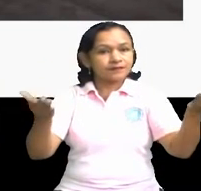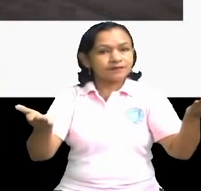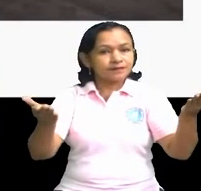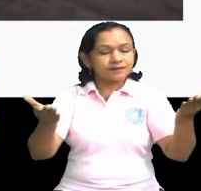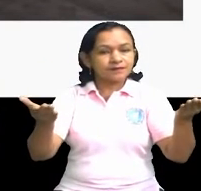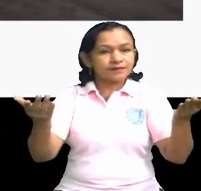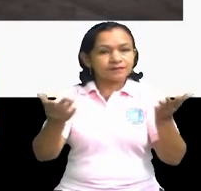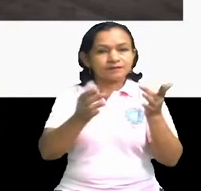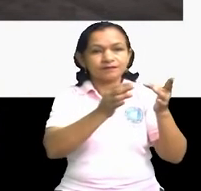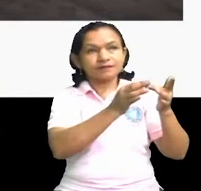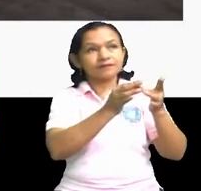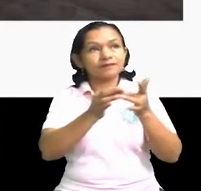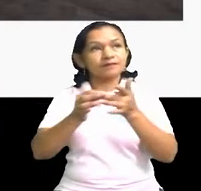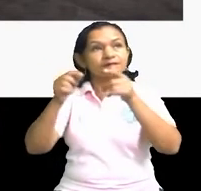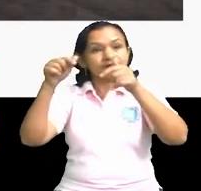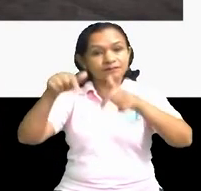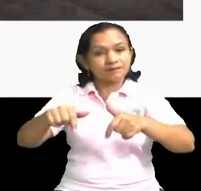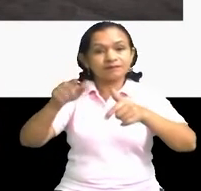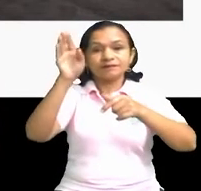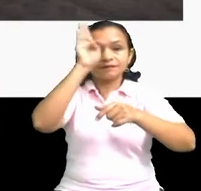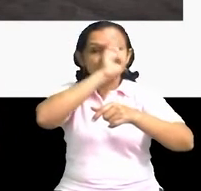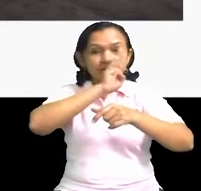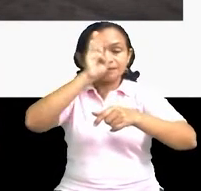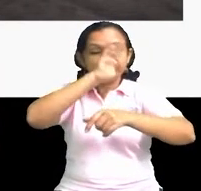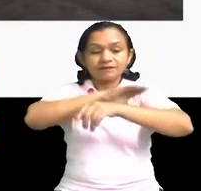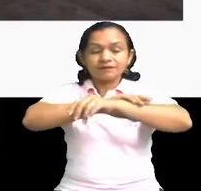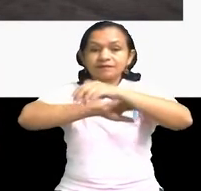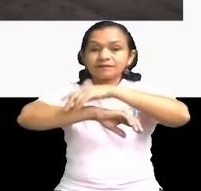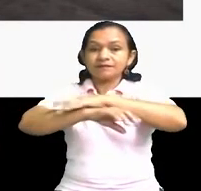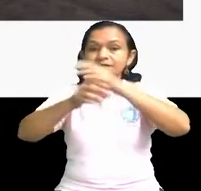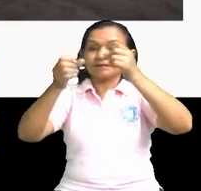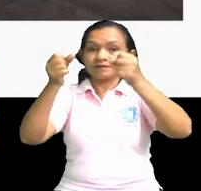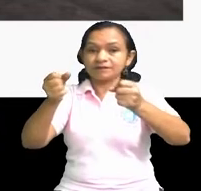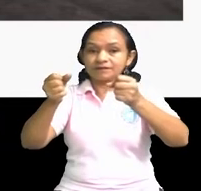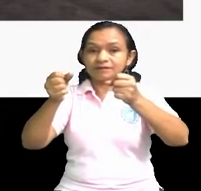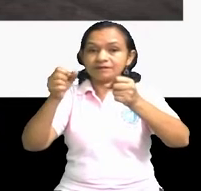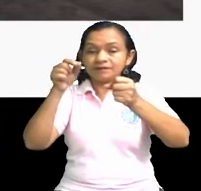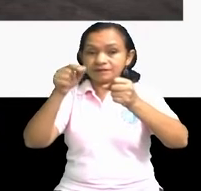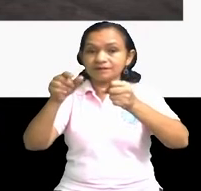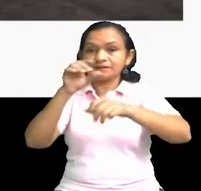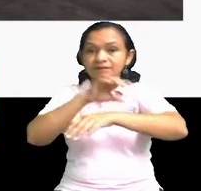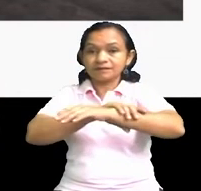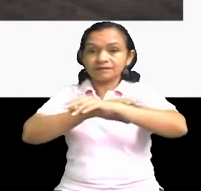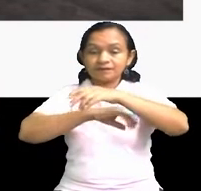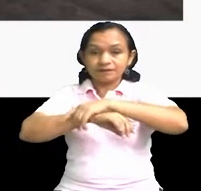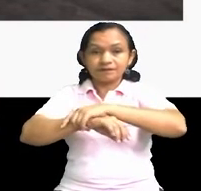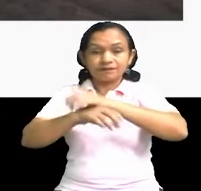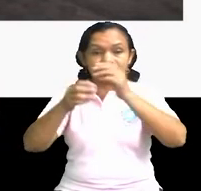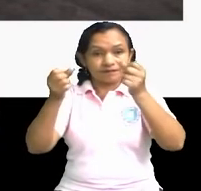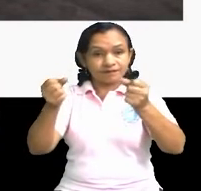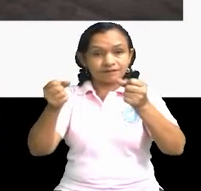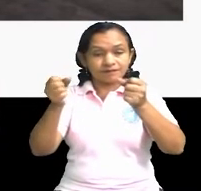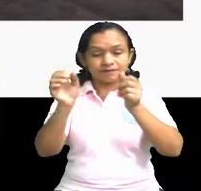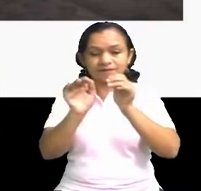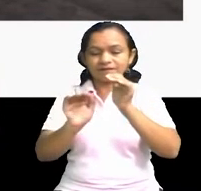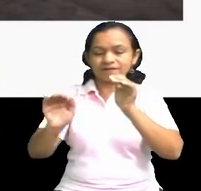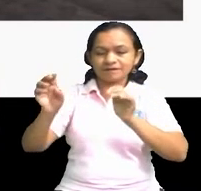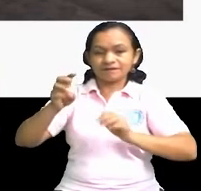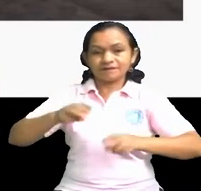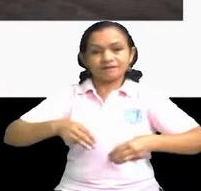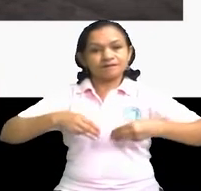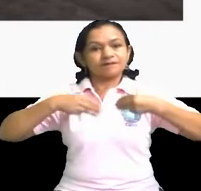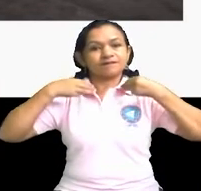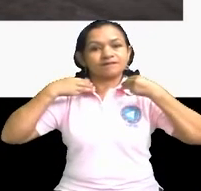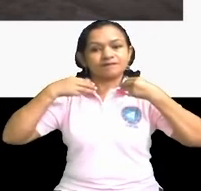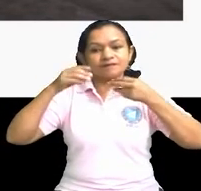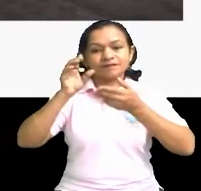lo tienen, miren. Eso es hoy. Eso es hoy. Es el establecimiento penitenciario más moderno en